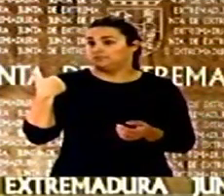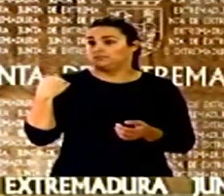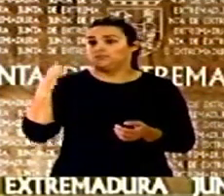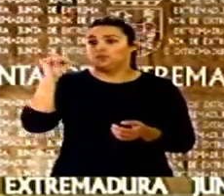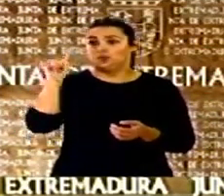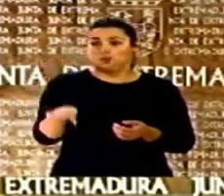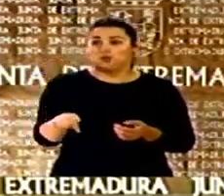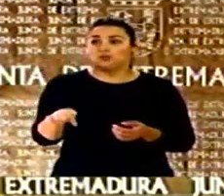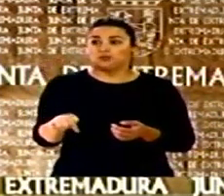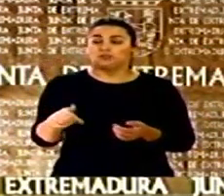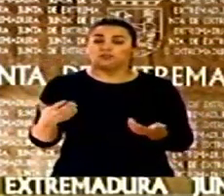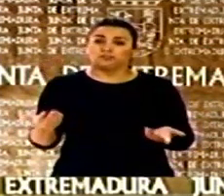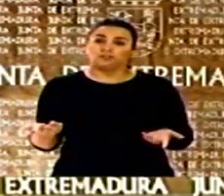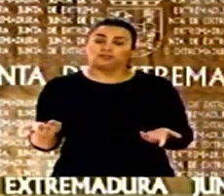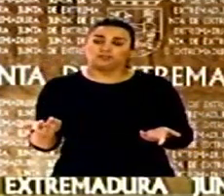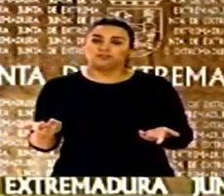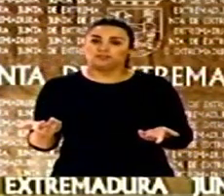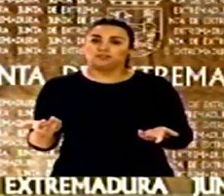millones de euros.